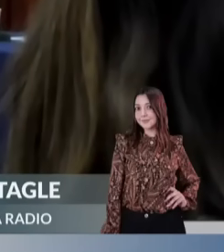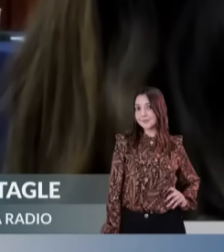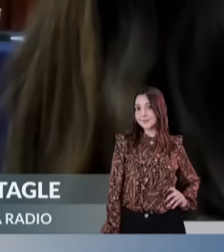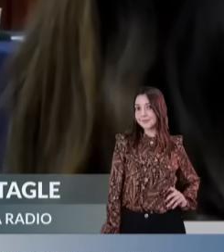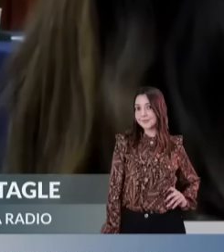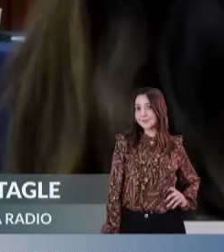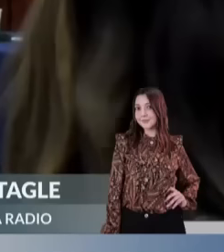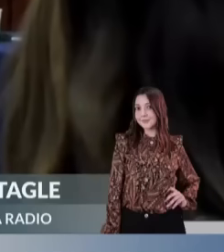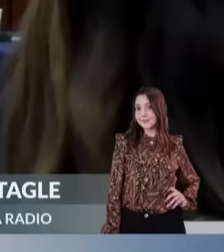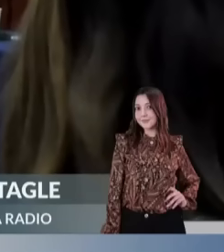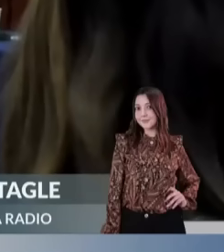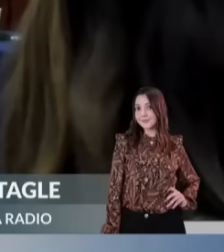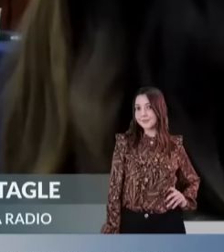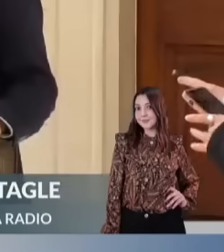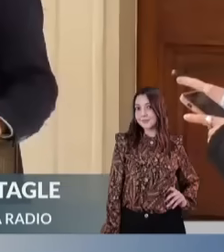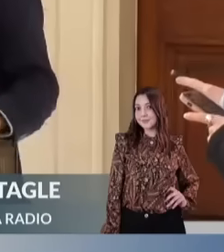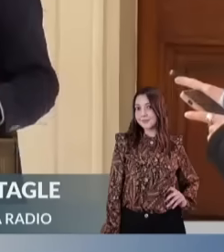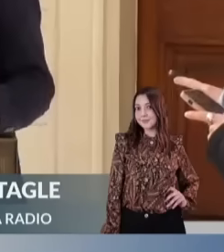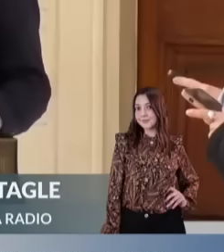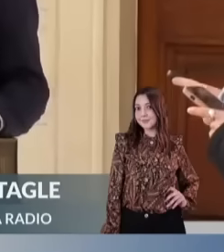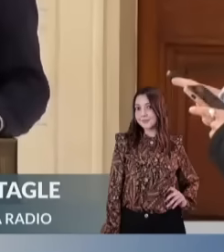El Contralor debe una respuesta al país.